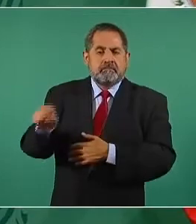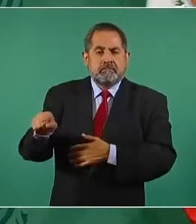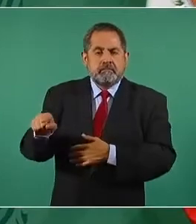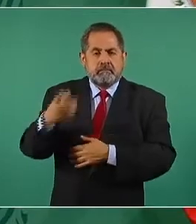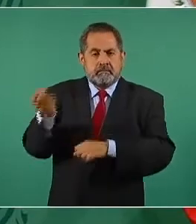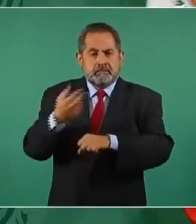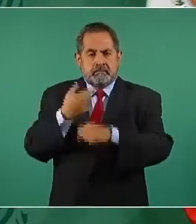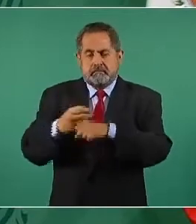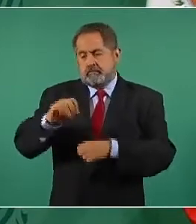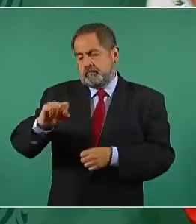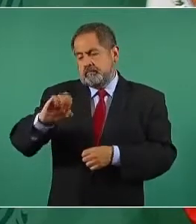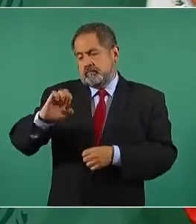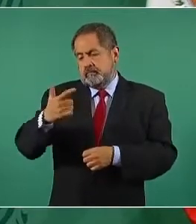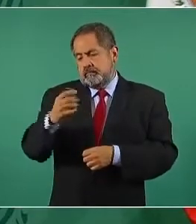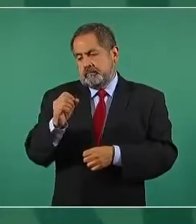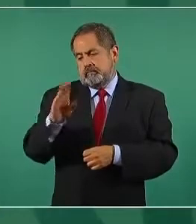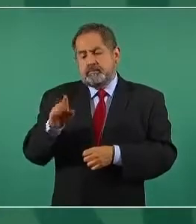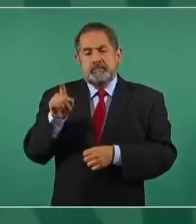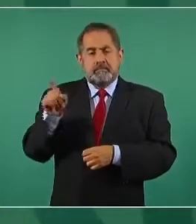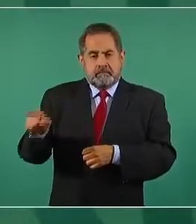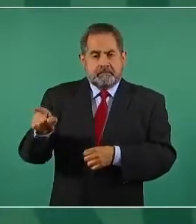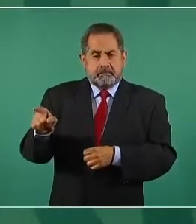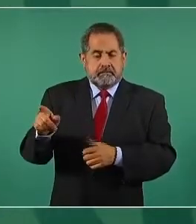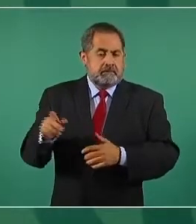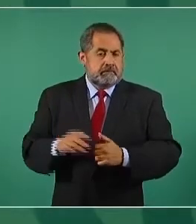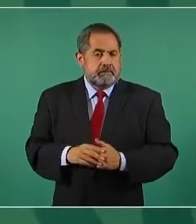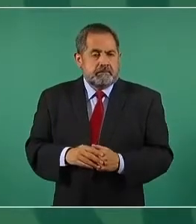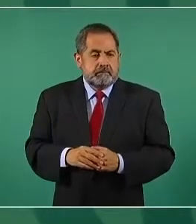al secretario de Gobernación.